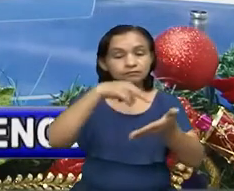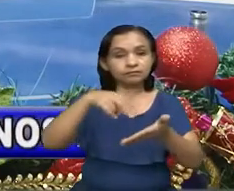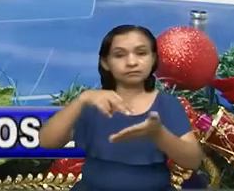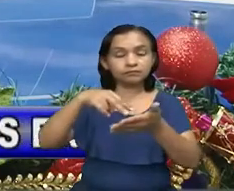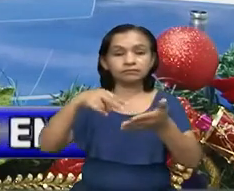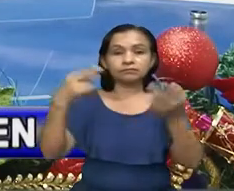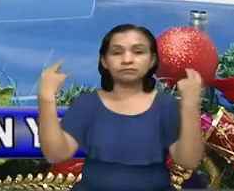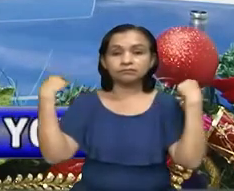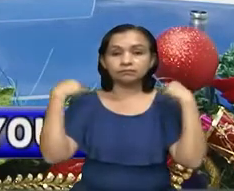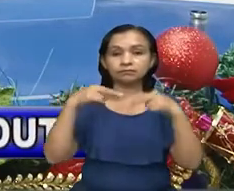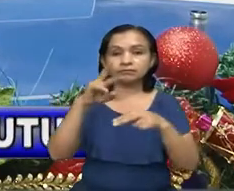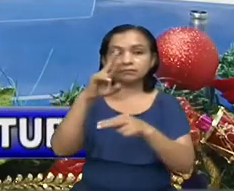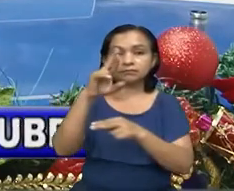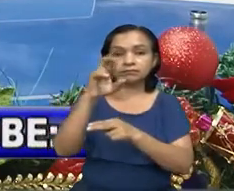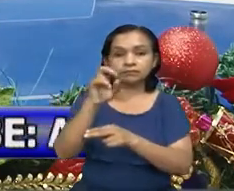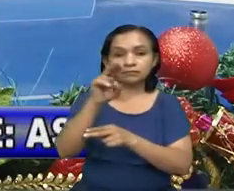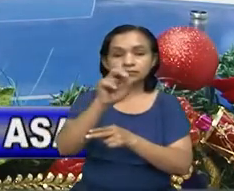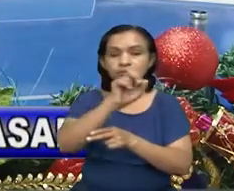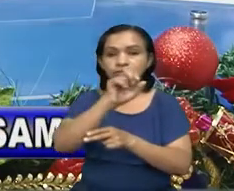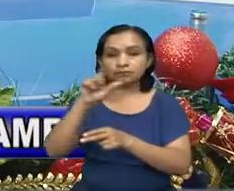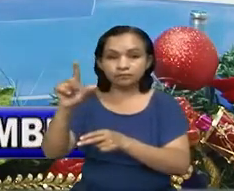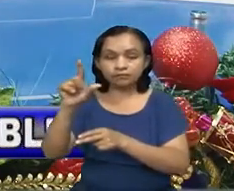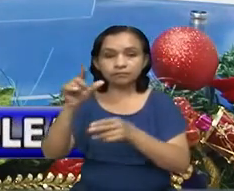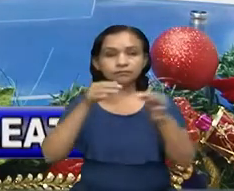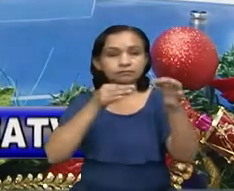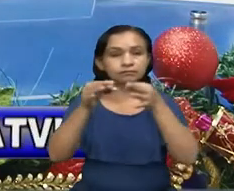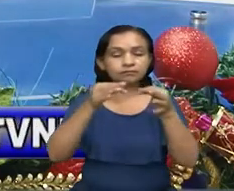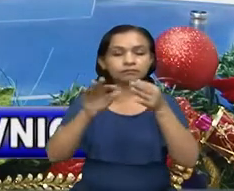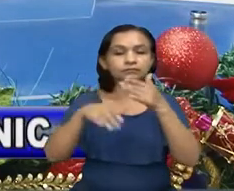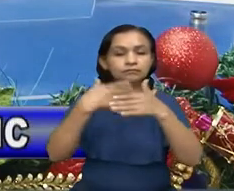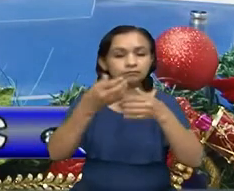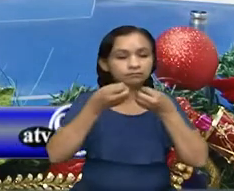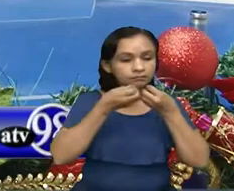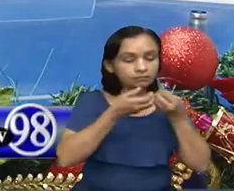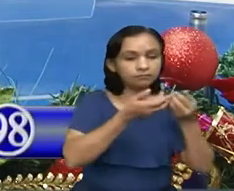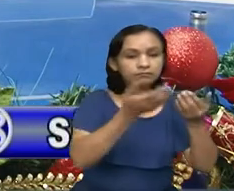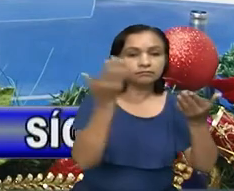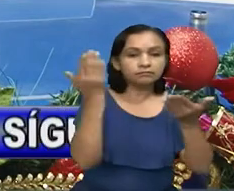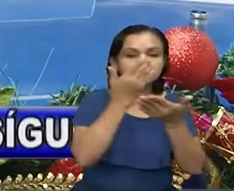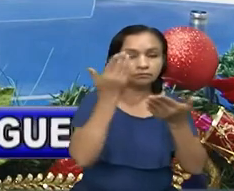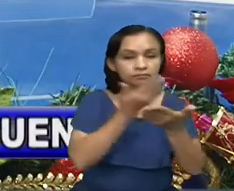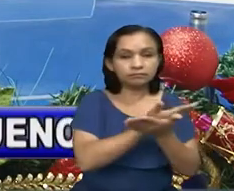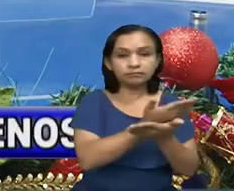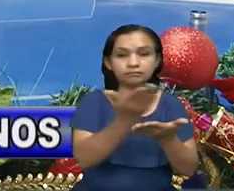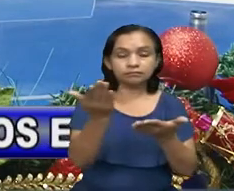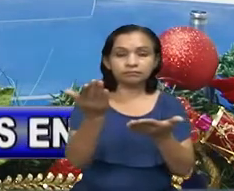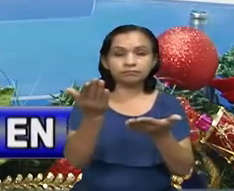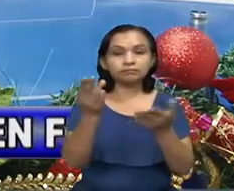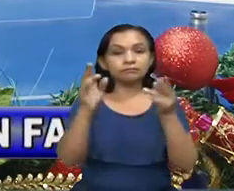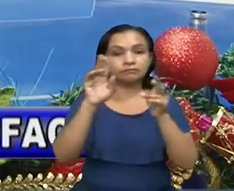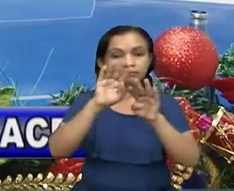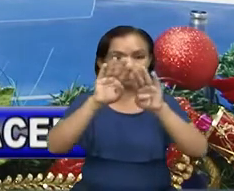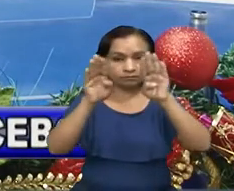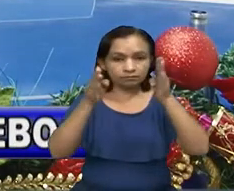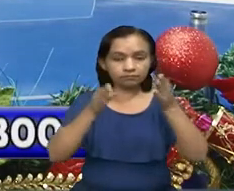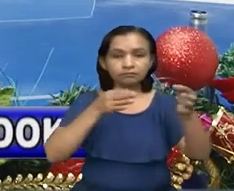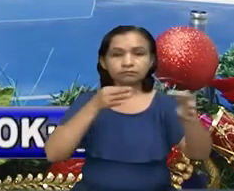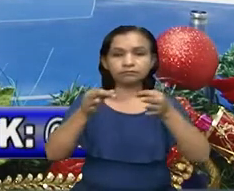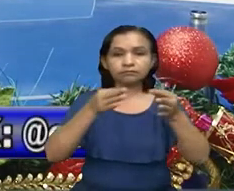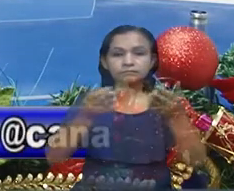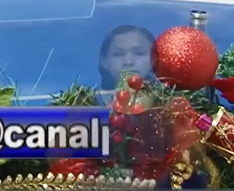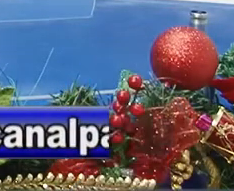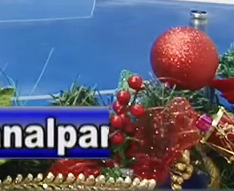impartida por el maestro Ronald Abud Vivas, cuyos conocimientos serán compartidos también con los estudiantes. Al respecto, Vanessa Paz nos tiene la